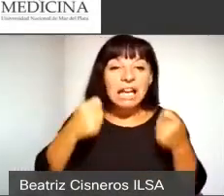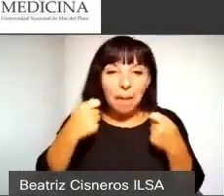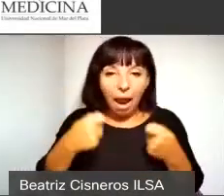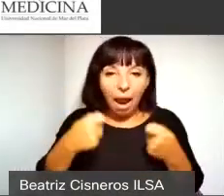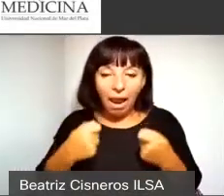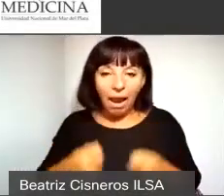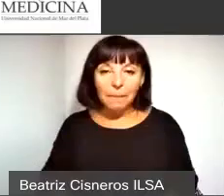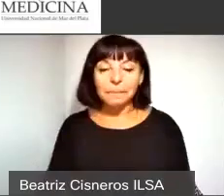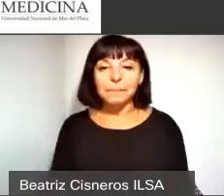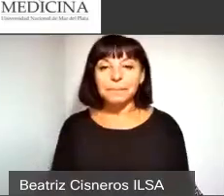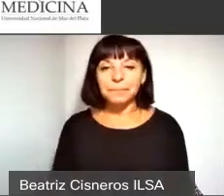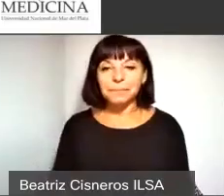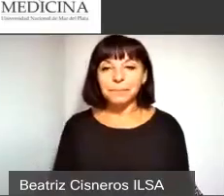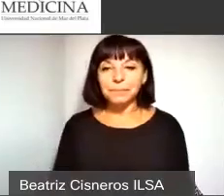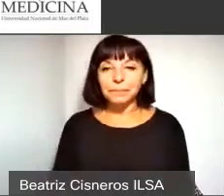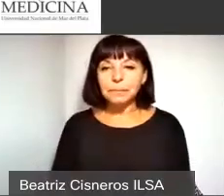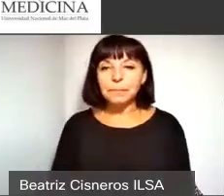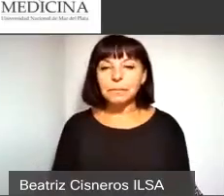clasificación. ¿Mm?